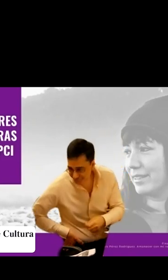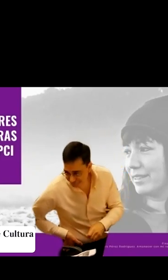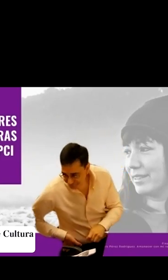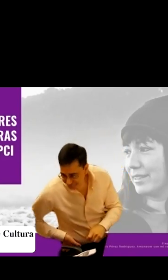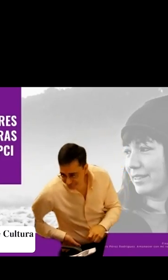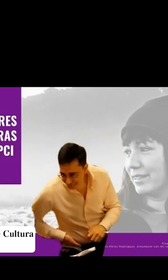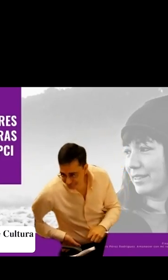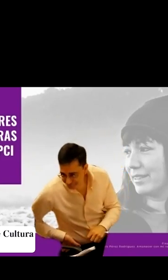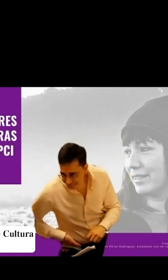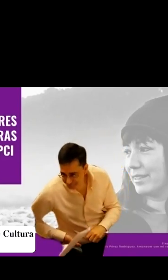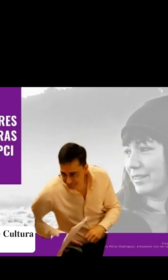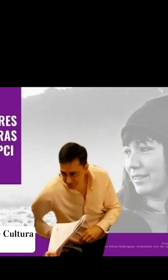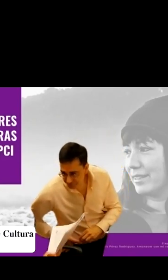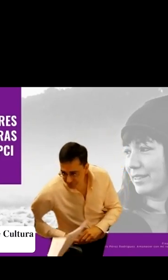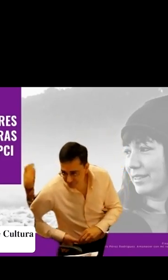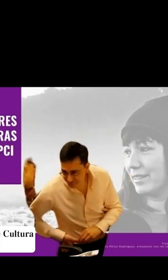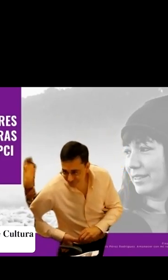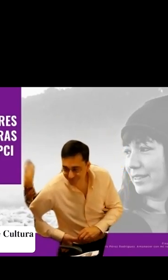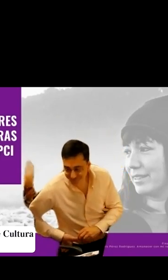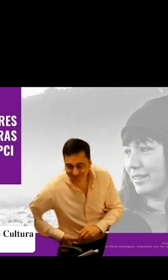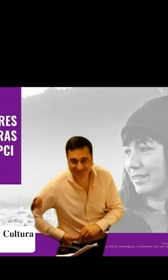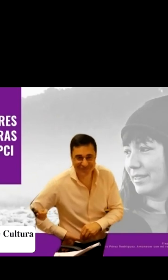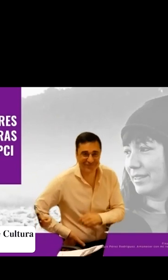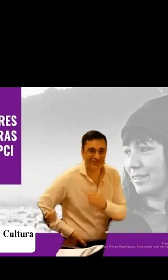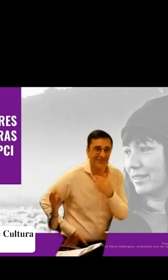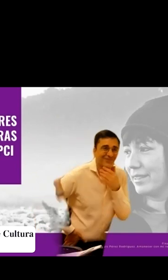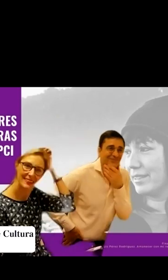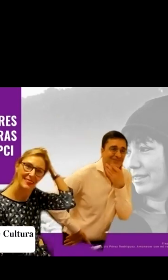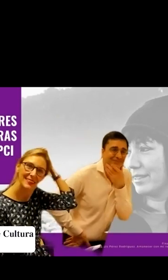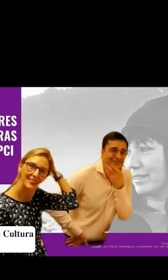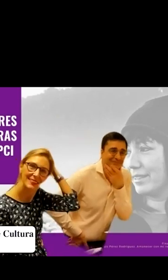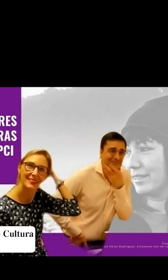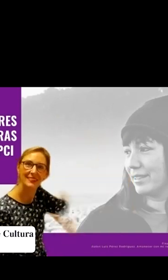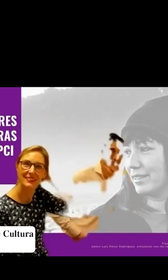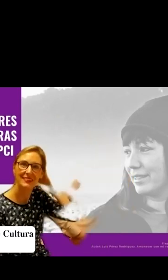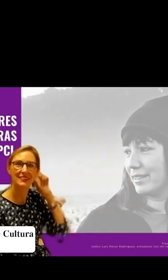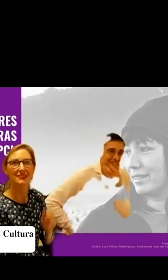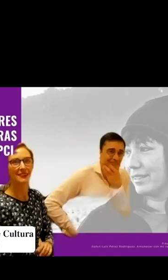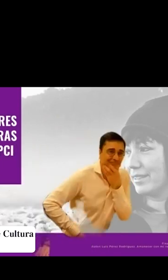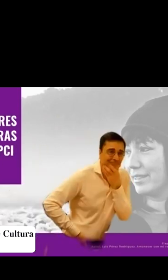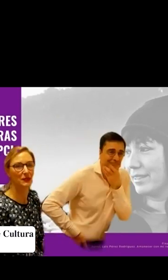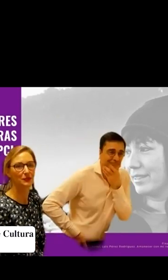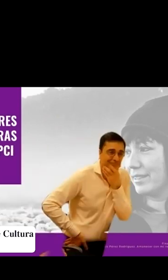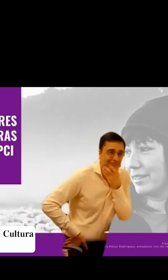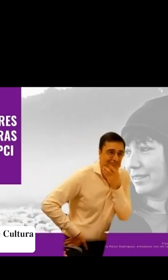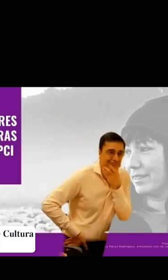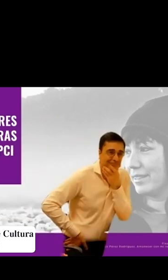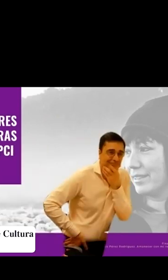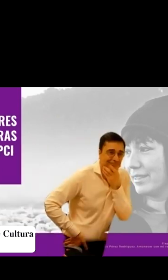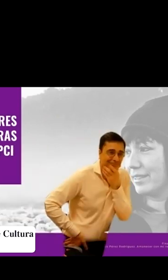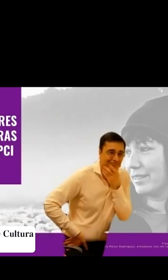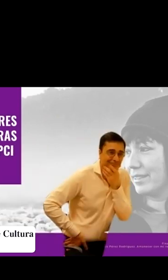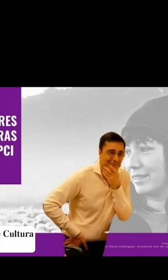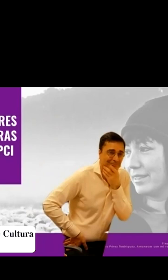sois solo guardianas del patrimonio, sino que sois garantes de su continuidad a través de la creación. Sois creadoras